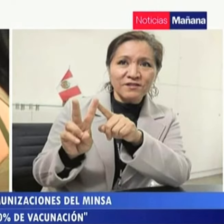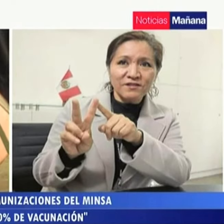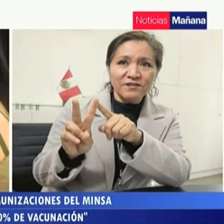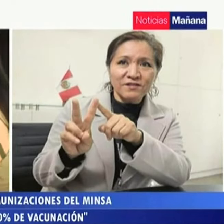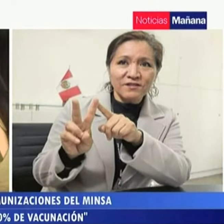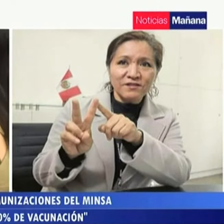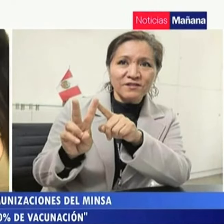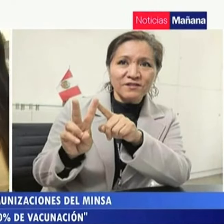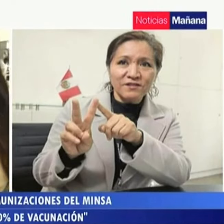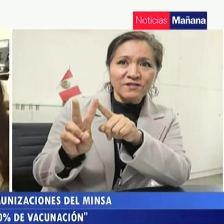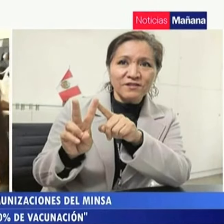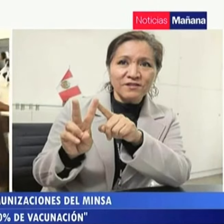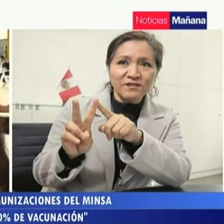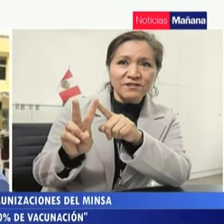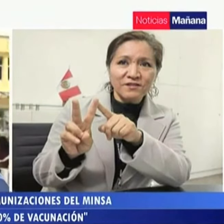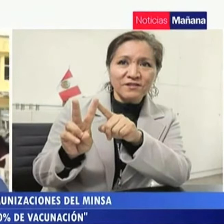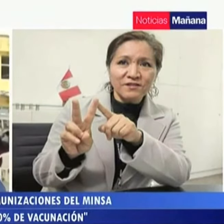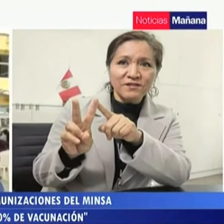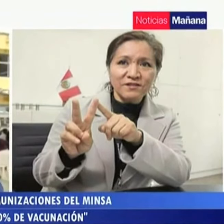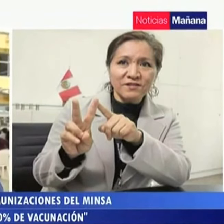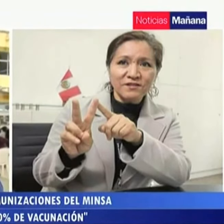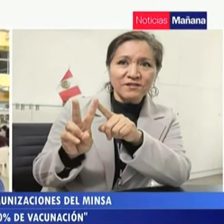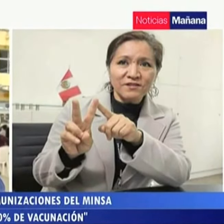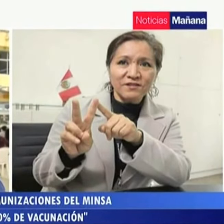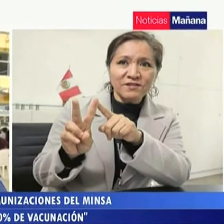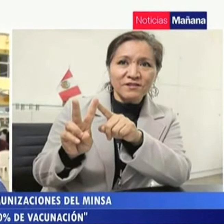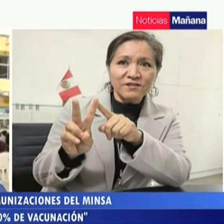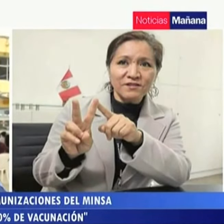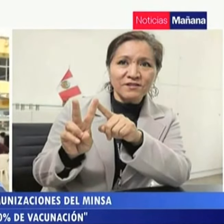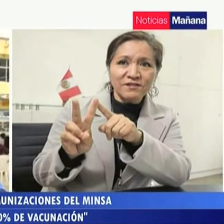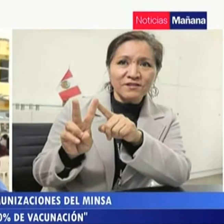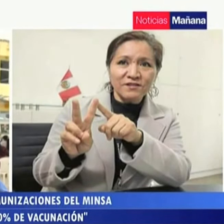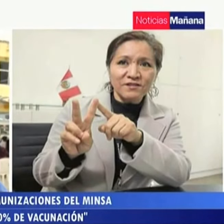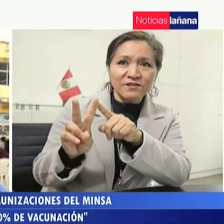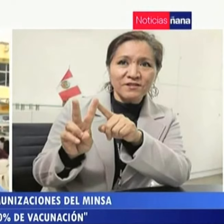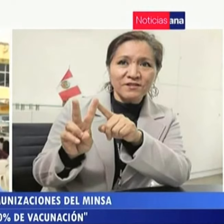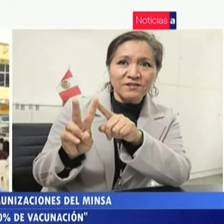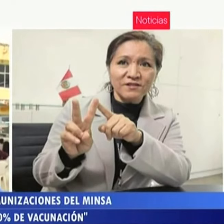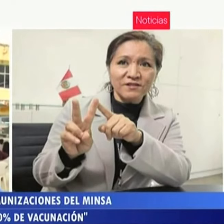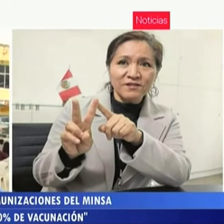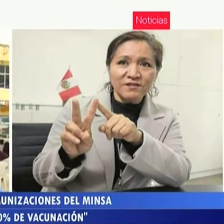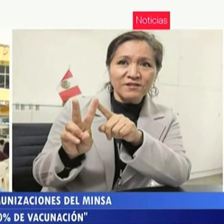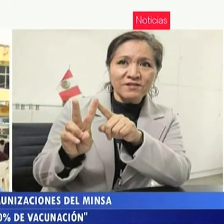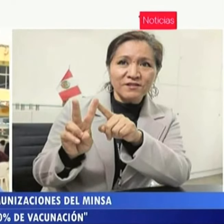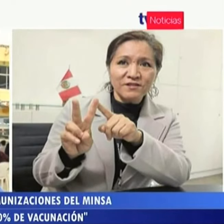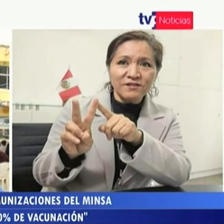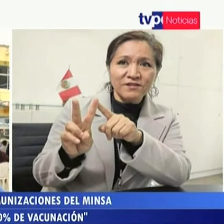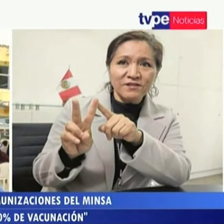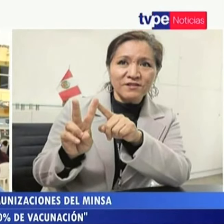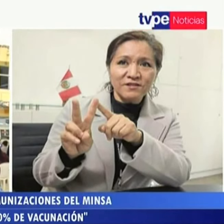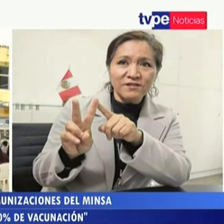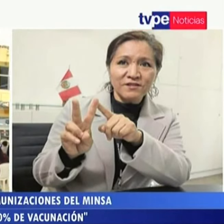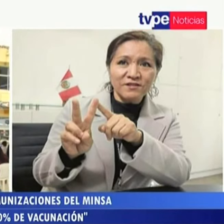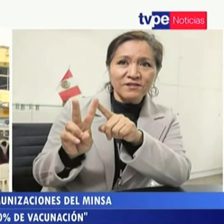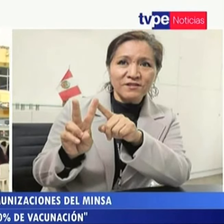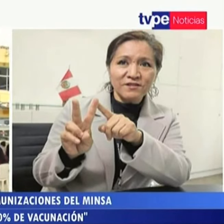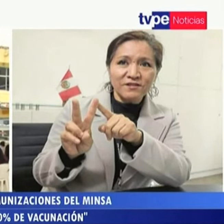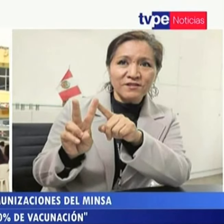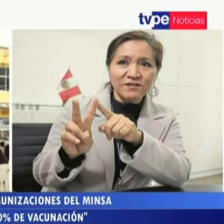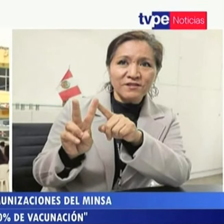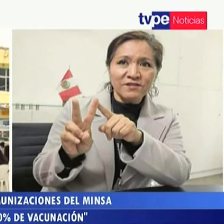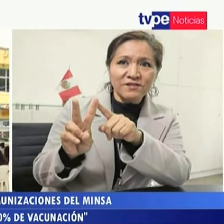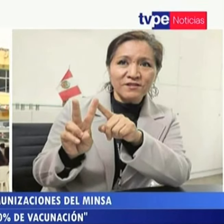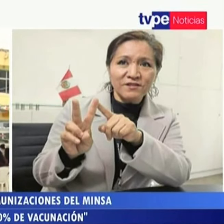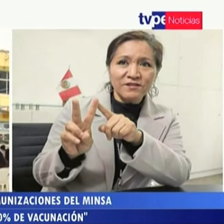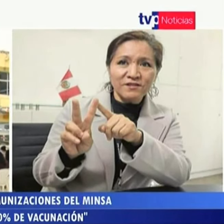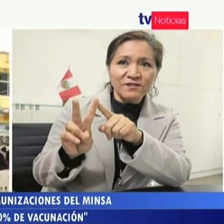factor pérdida, que está establecido claramente en la norma técnica, ¿no? Entonces nos estamos conduciendo de manera adecuada. Lo que